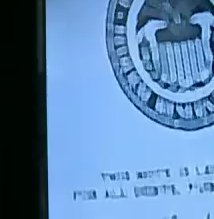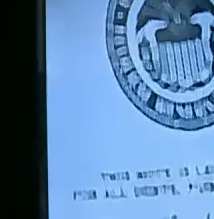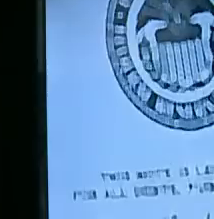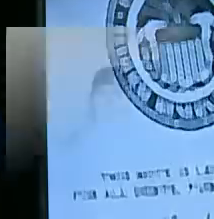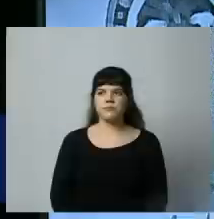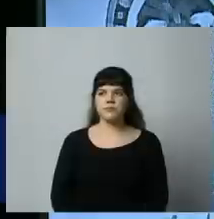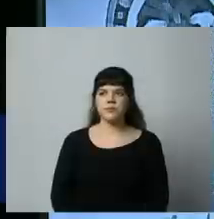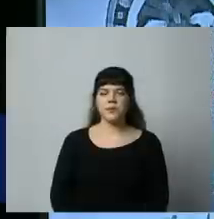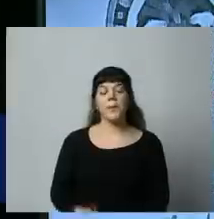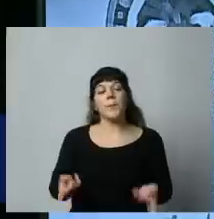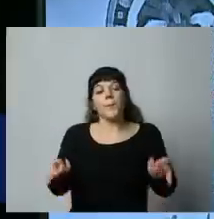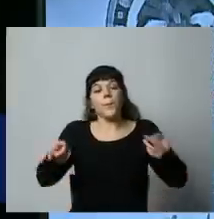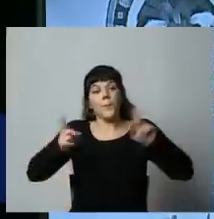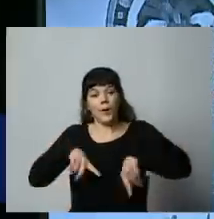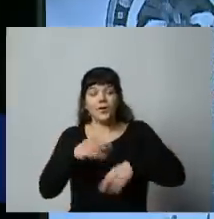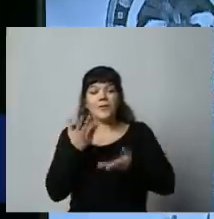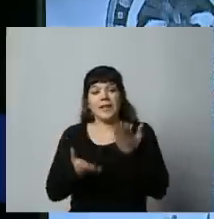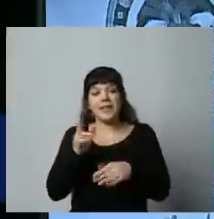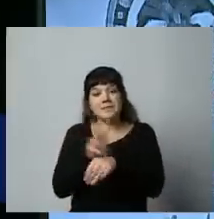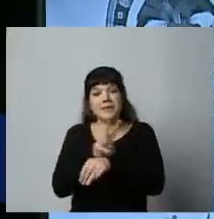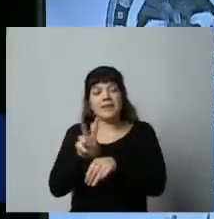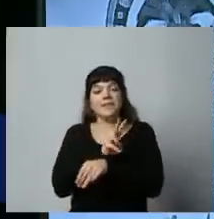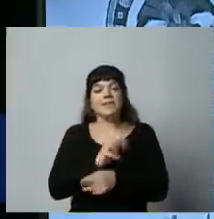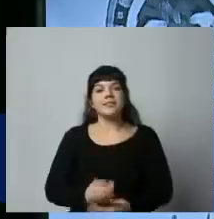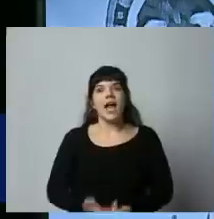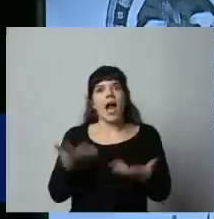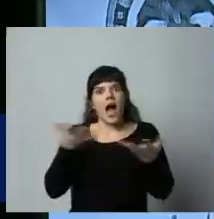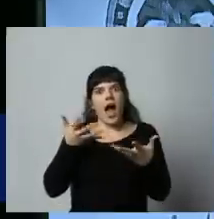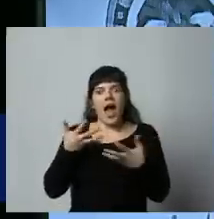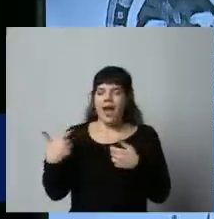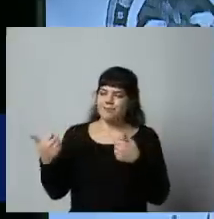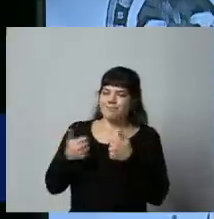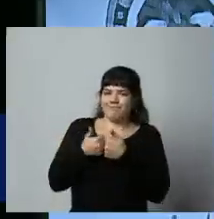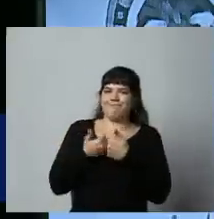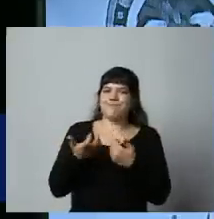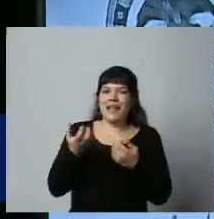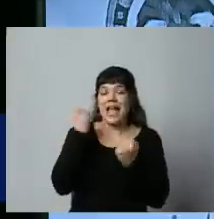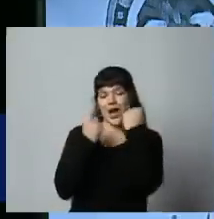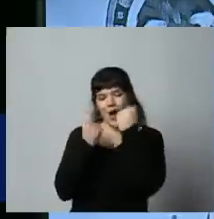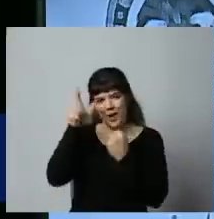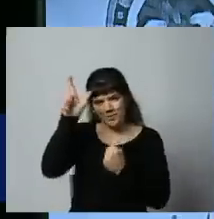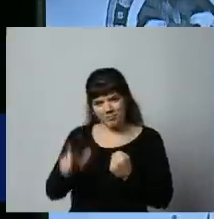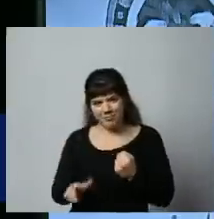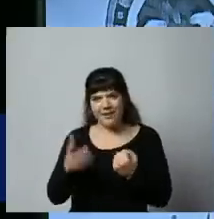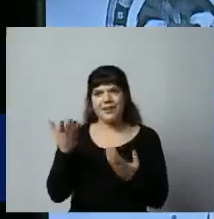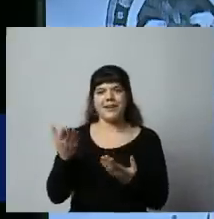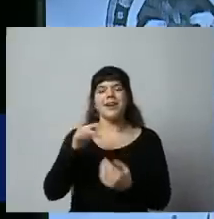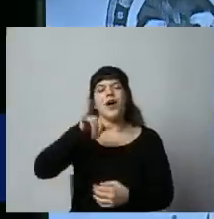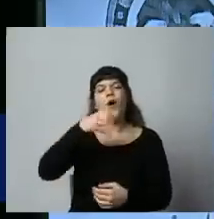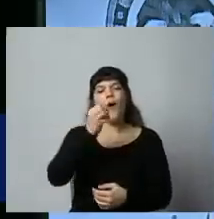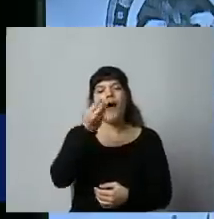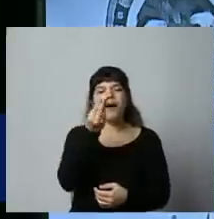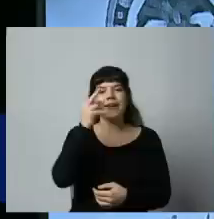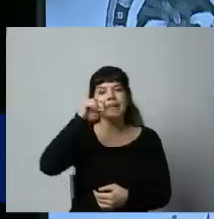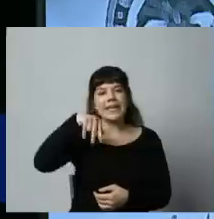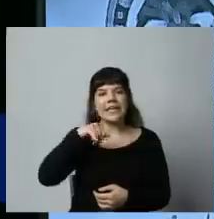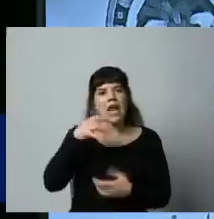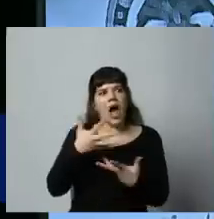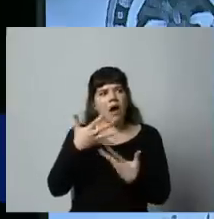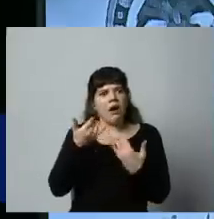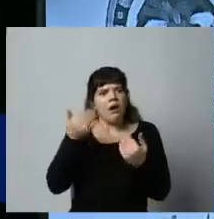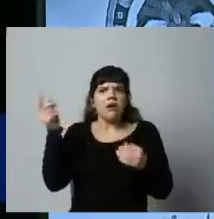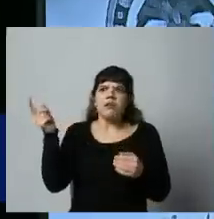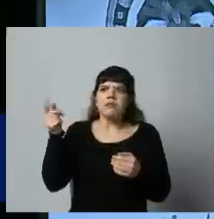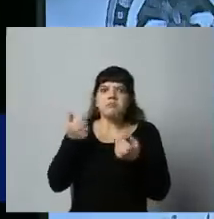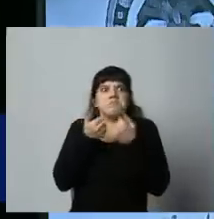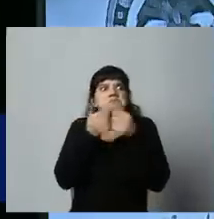siempre volvemos con legítima defensa y ahora nos acompaña nuestro economista de cabecera Joaquín Toledo que viene con una pregunta